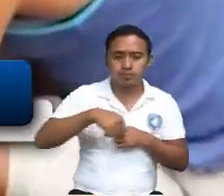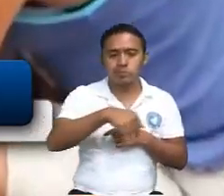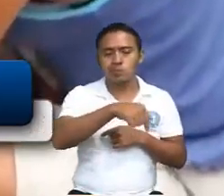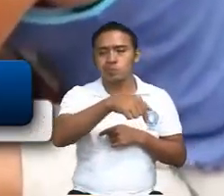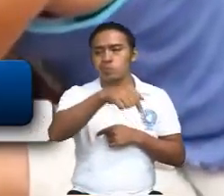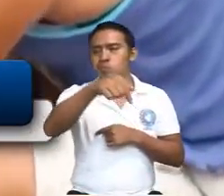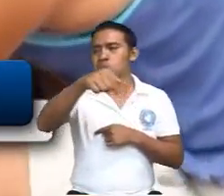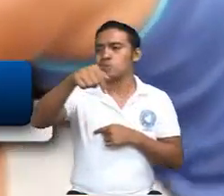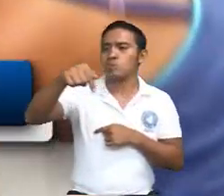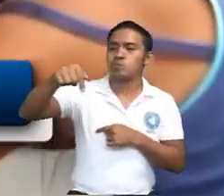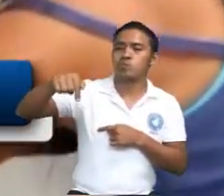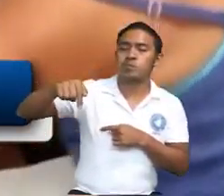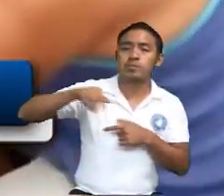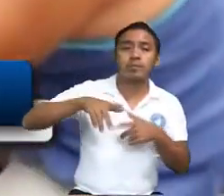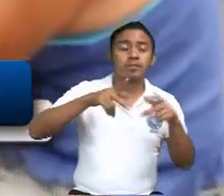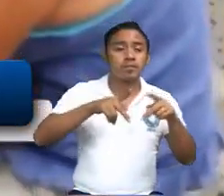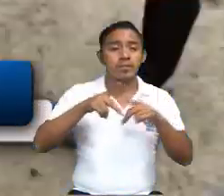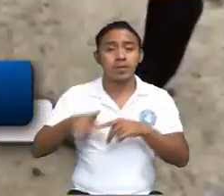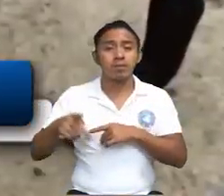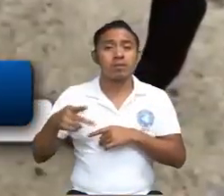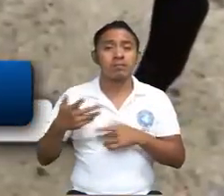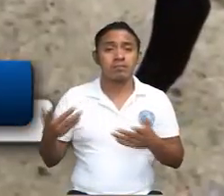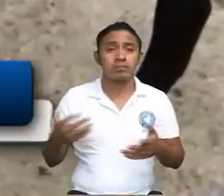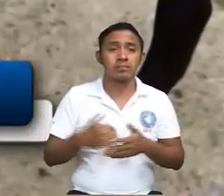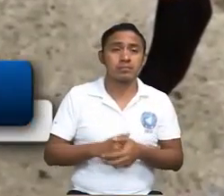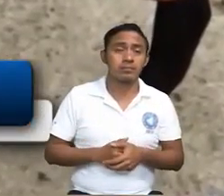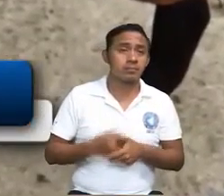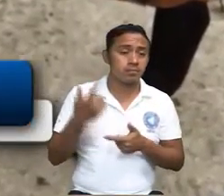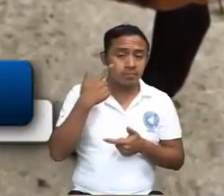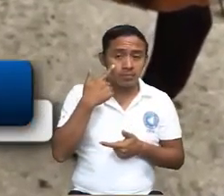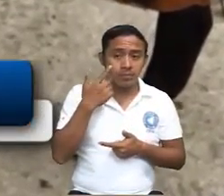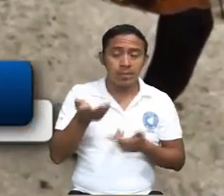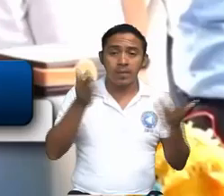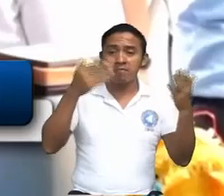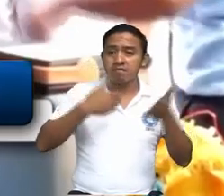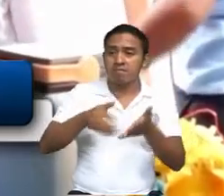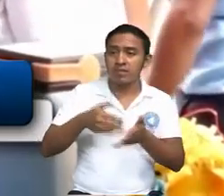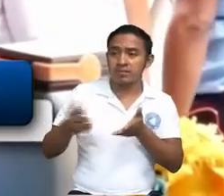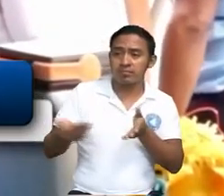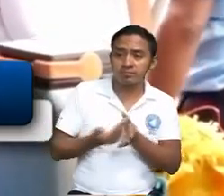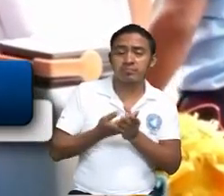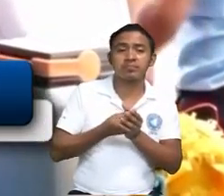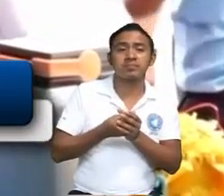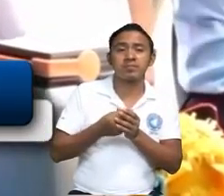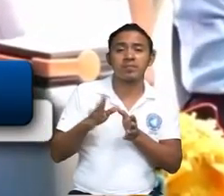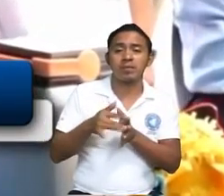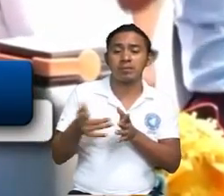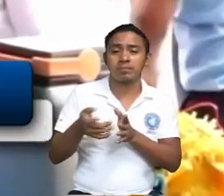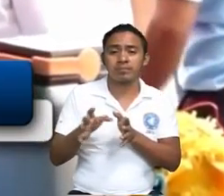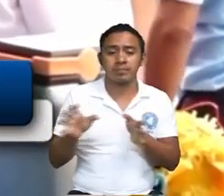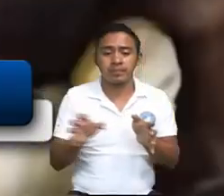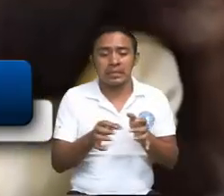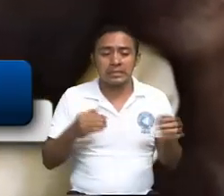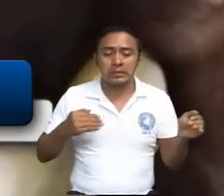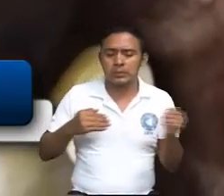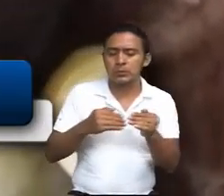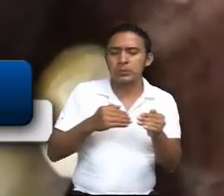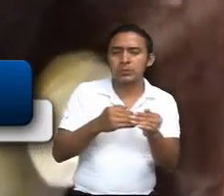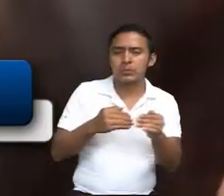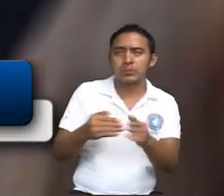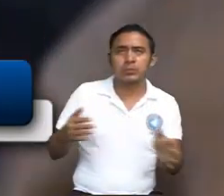de manera que la población vaya teniendo mayor accesibilidad que lleve el perrito con una distancia menor,